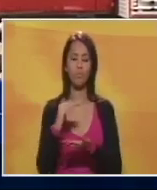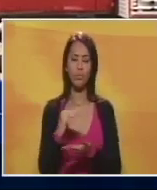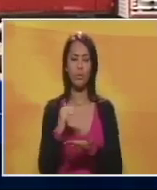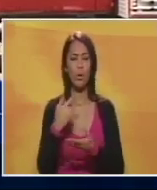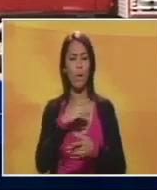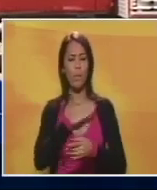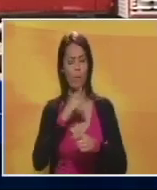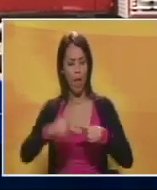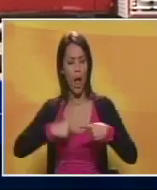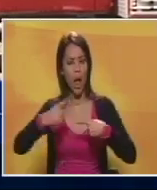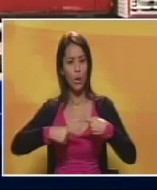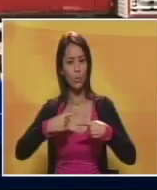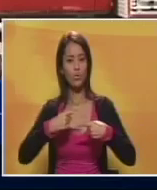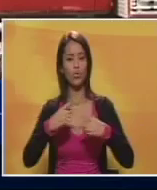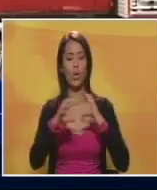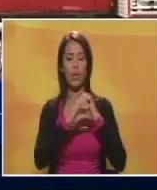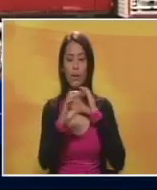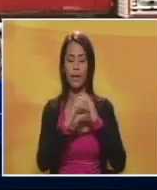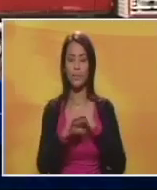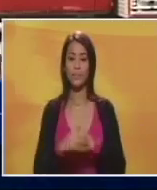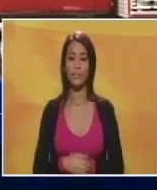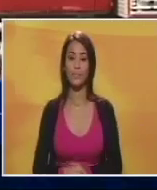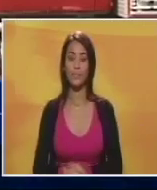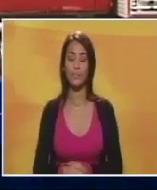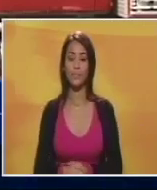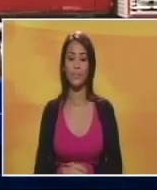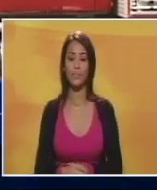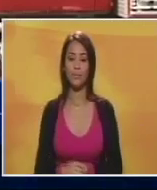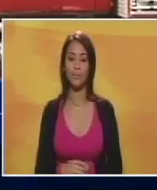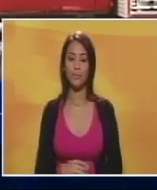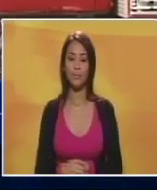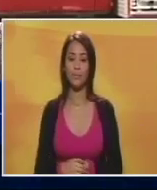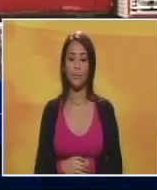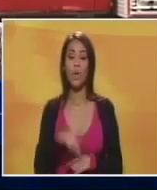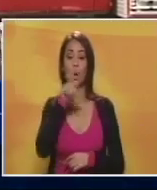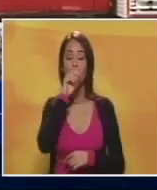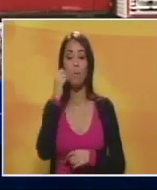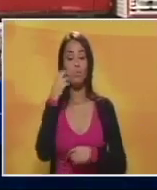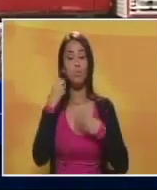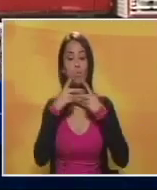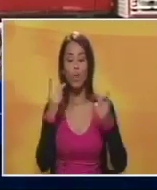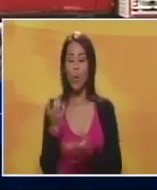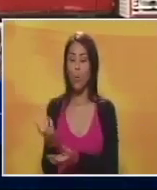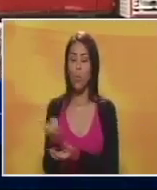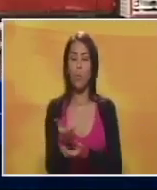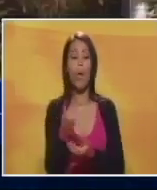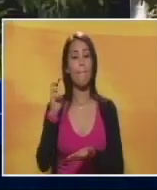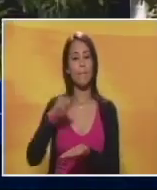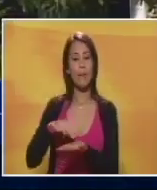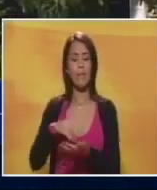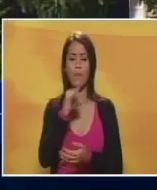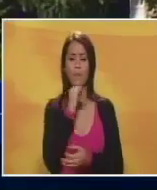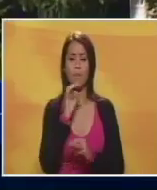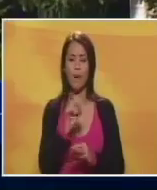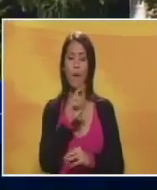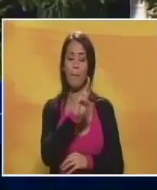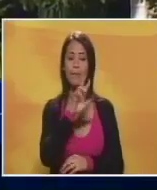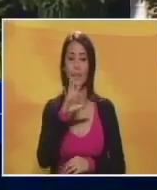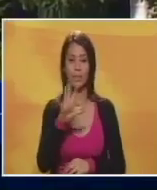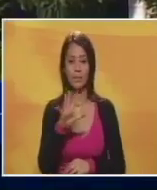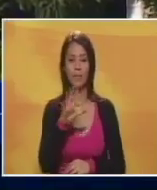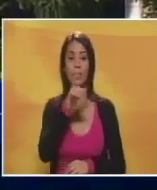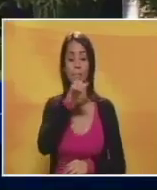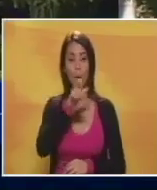cauchos para el sector transporte de la entidad. A través de su cuenta en Twitter, los bomberos de Miranda informaron que